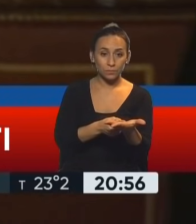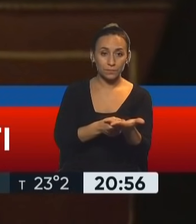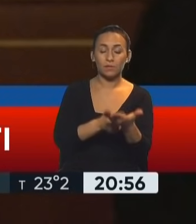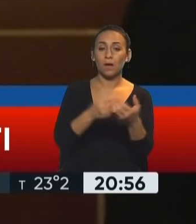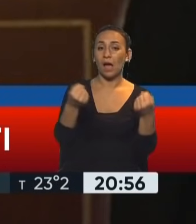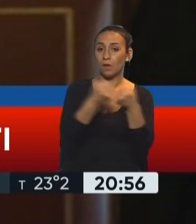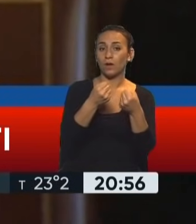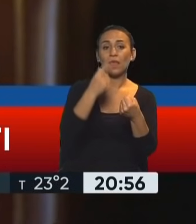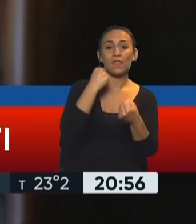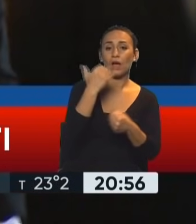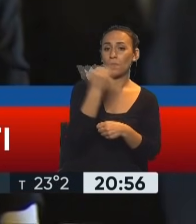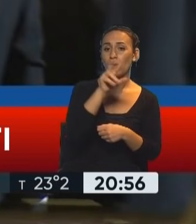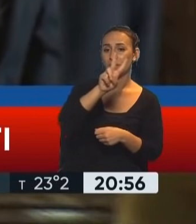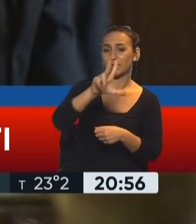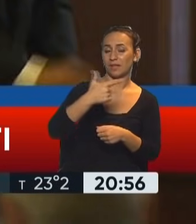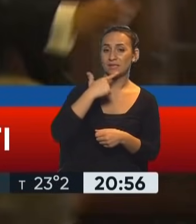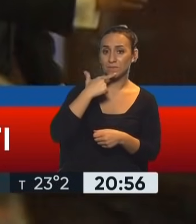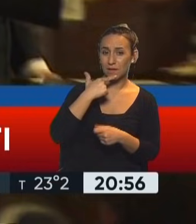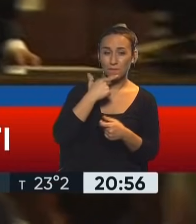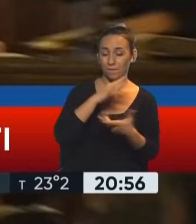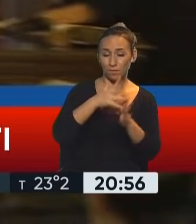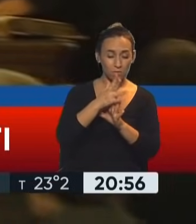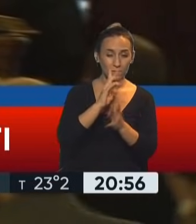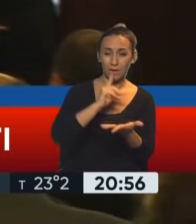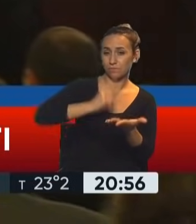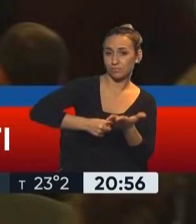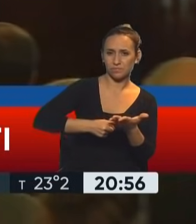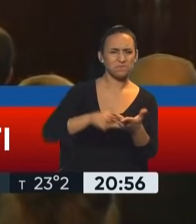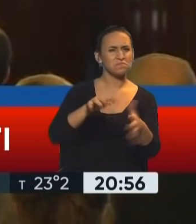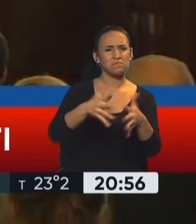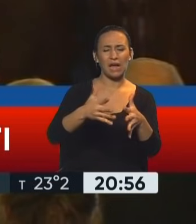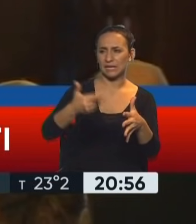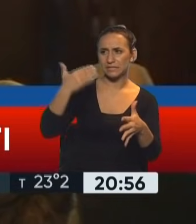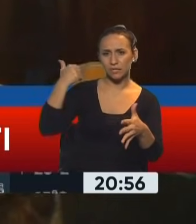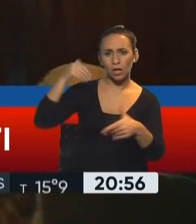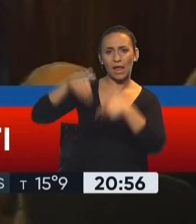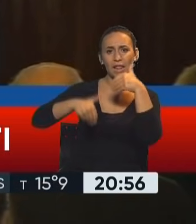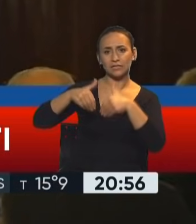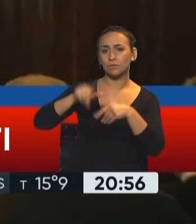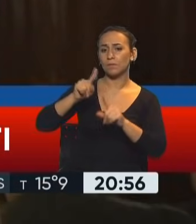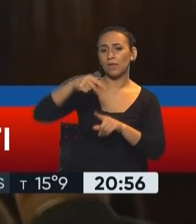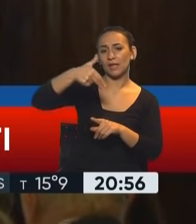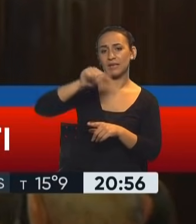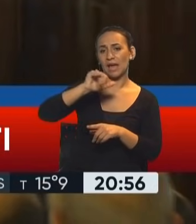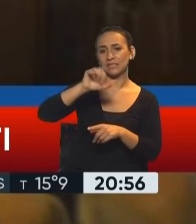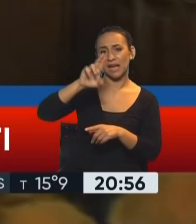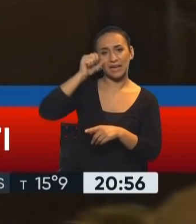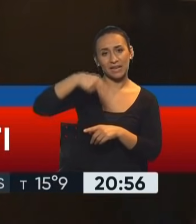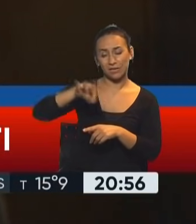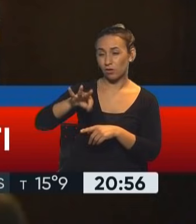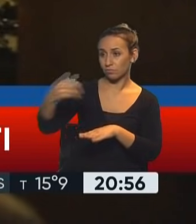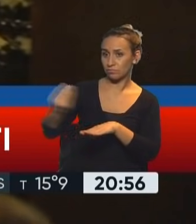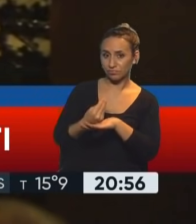el día jueves 23 de septiembre se asemeja notablemente a un caso similar ocurrido con ocasión de la elección del doctor Nazareno, reflejado en la